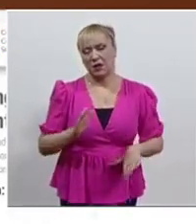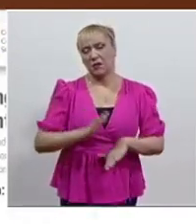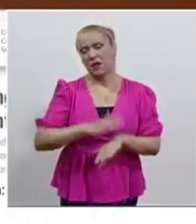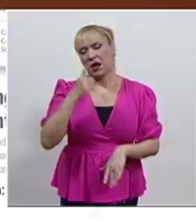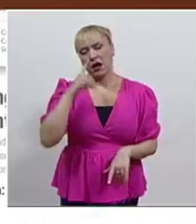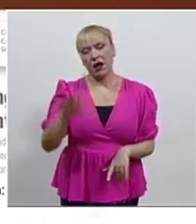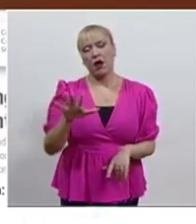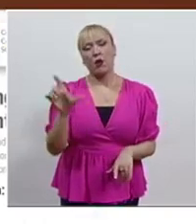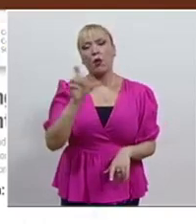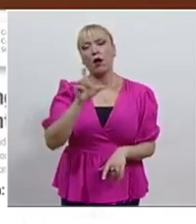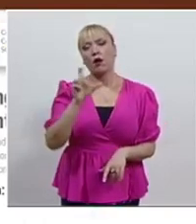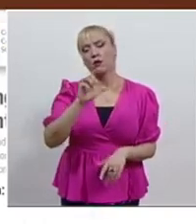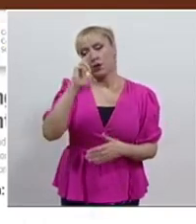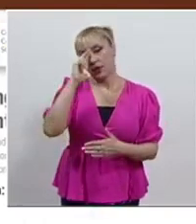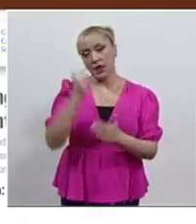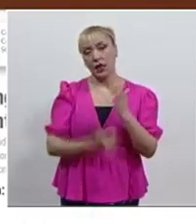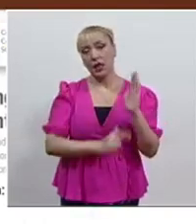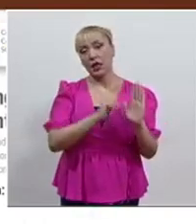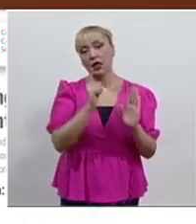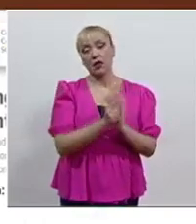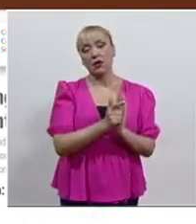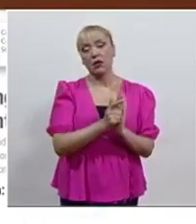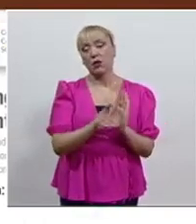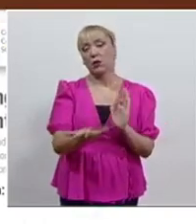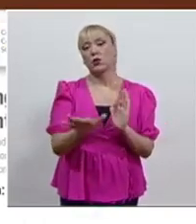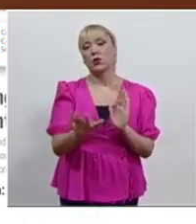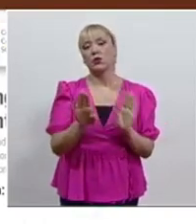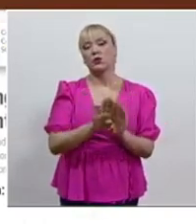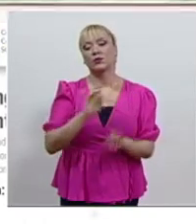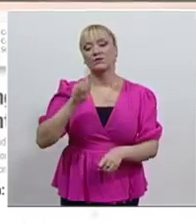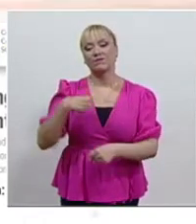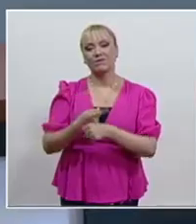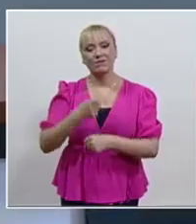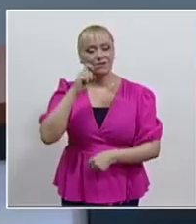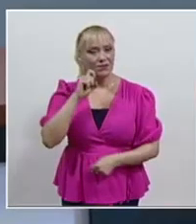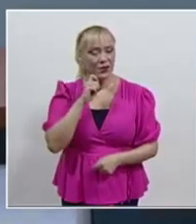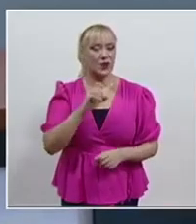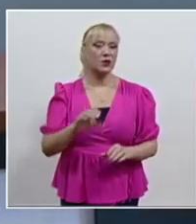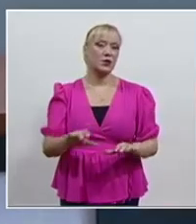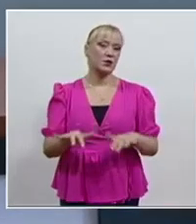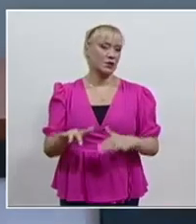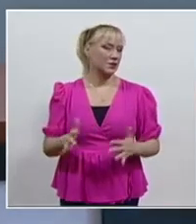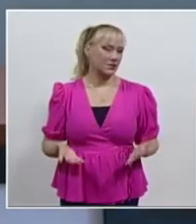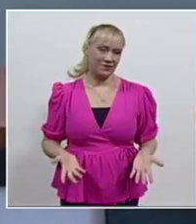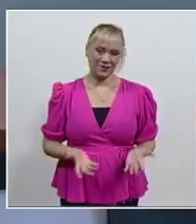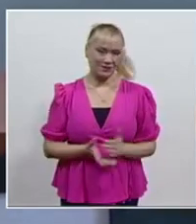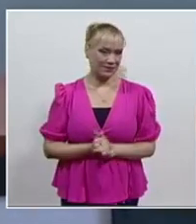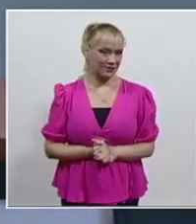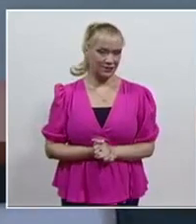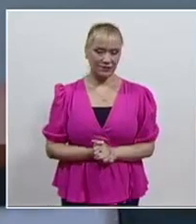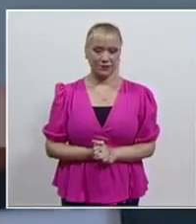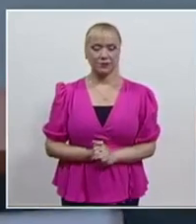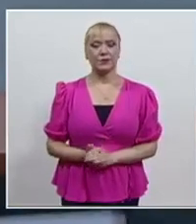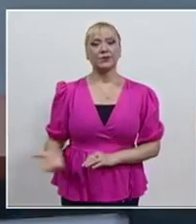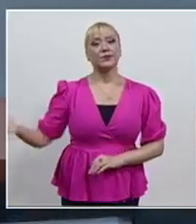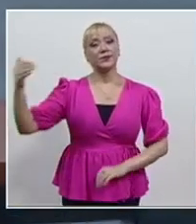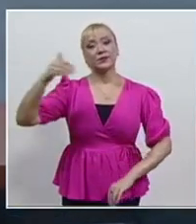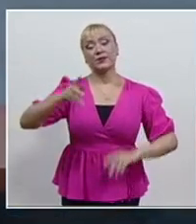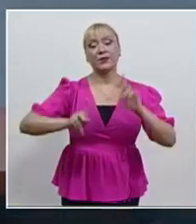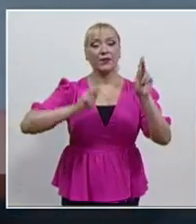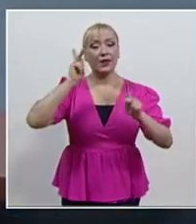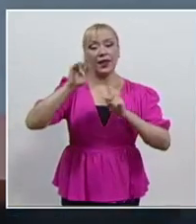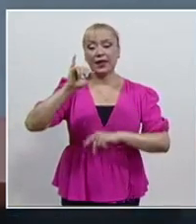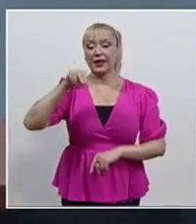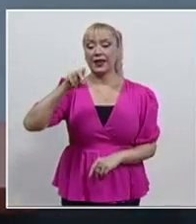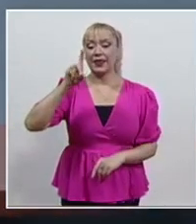son víctimas de actos sexuales. Y como parte de su visita a Indianápolis,